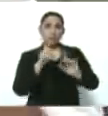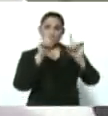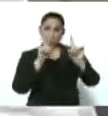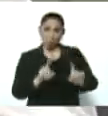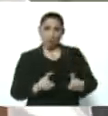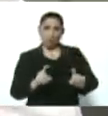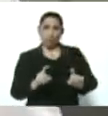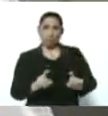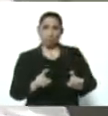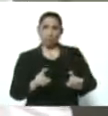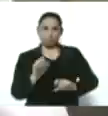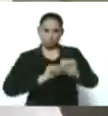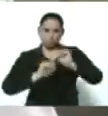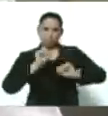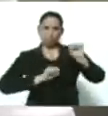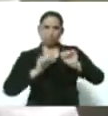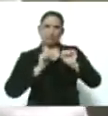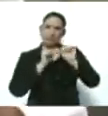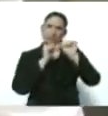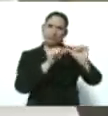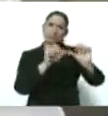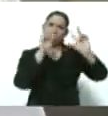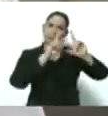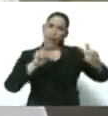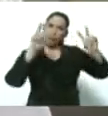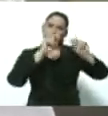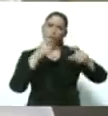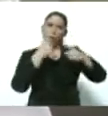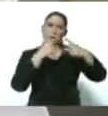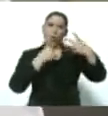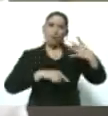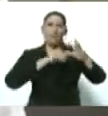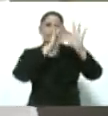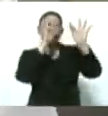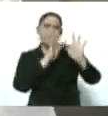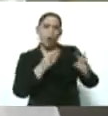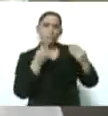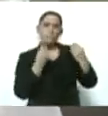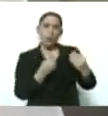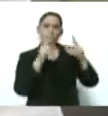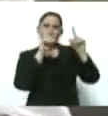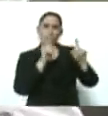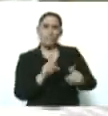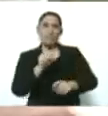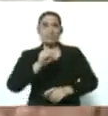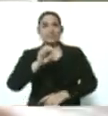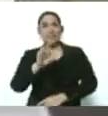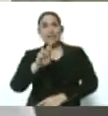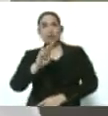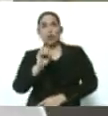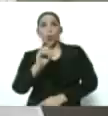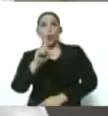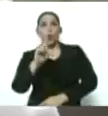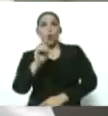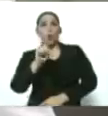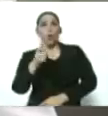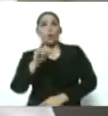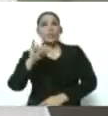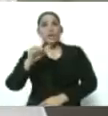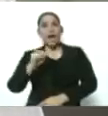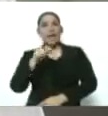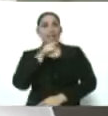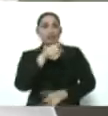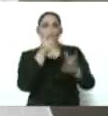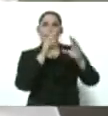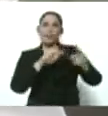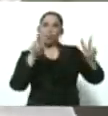inmunológica. Hay que seguir explorando otras pruebas inmunológicas, lo que se llama serología, para estos estudios epidemiológicos que nos